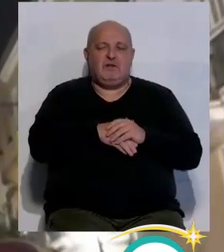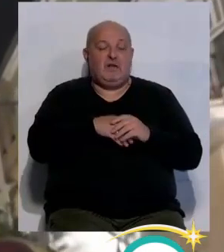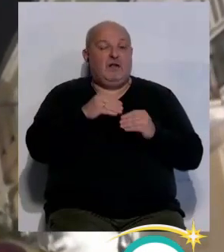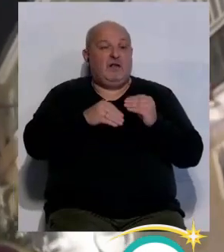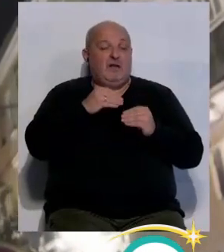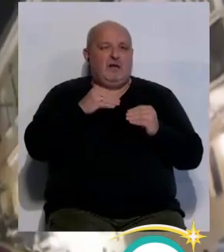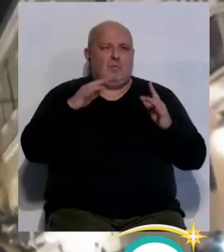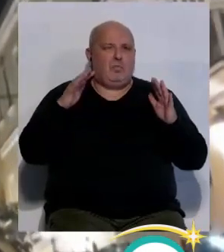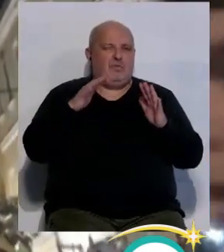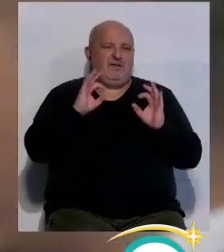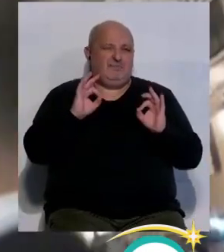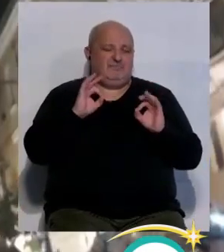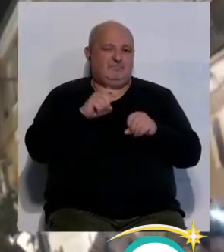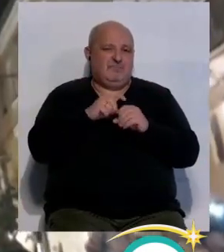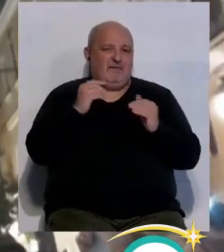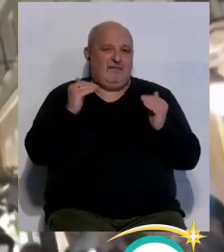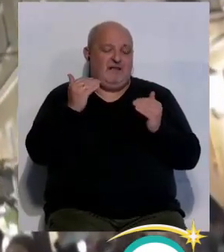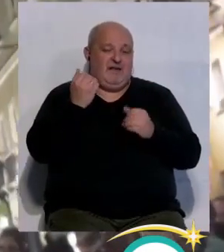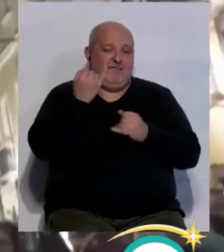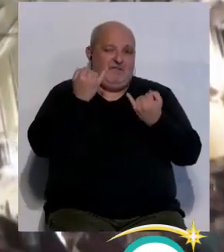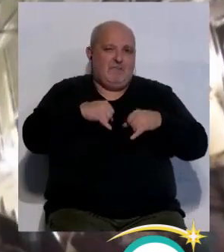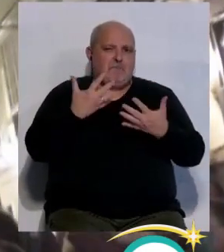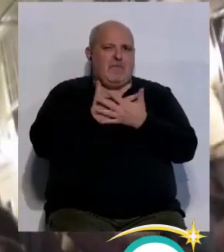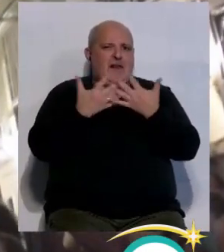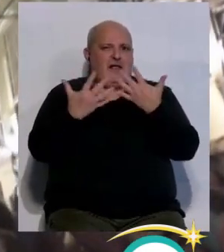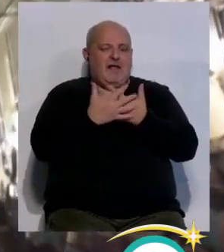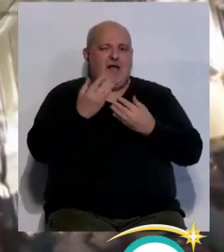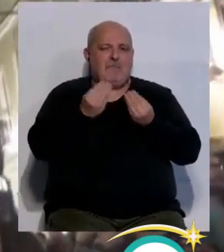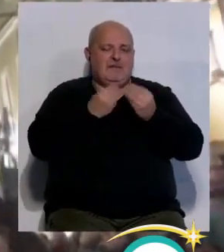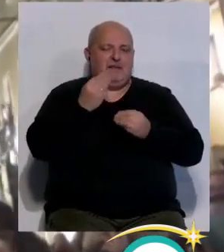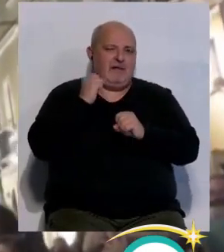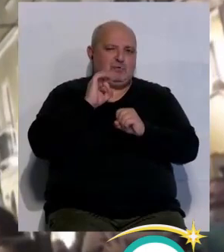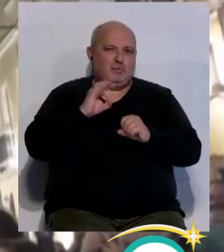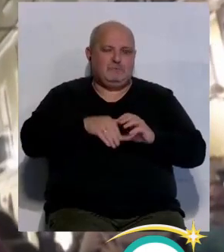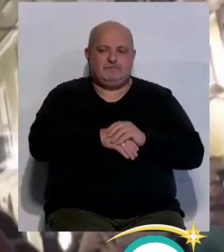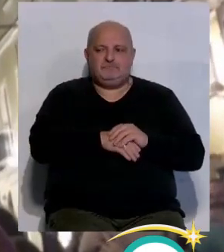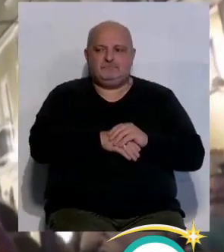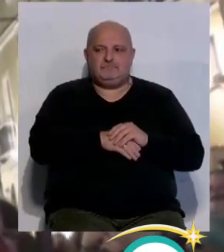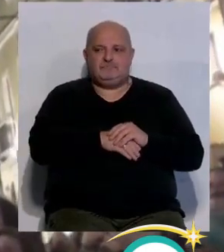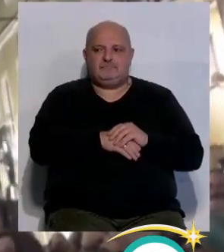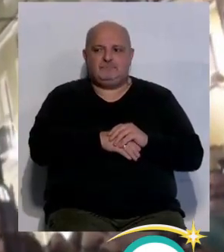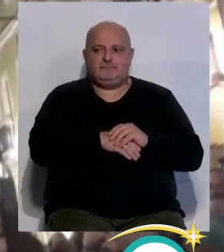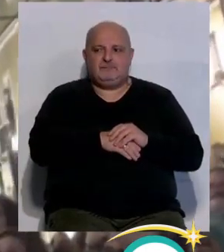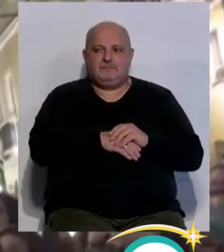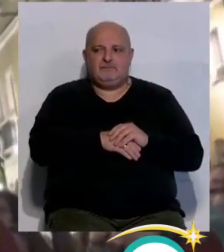en donde el bullicio propio de estas fechas se mezclaba con el ambiente cofrade.